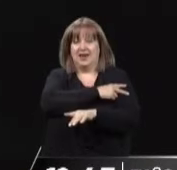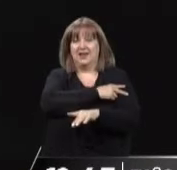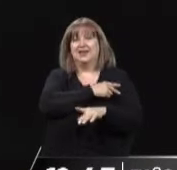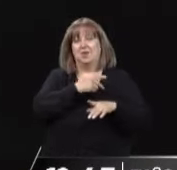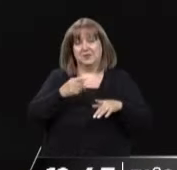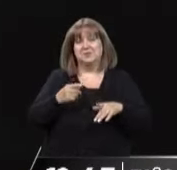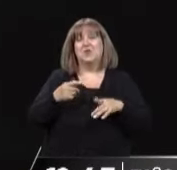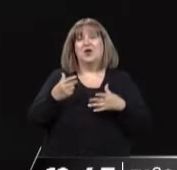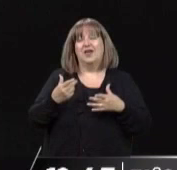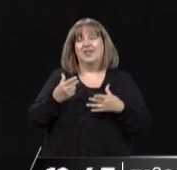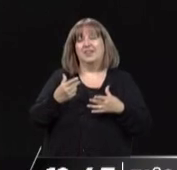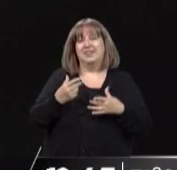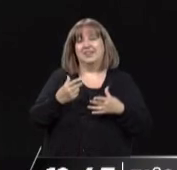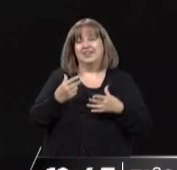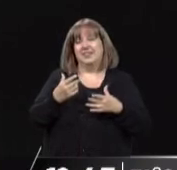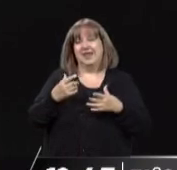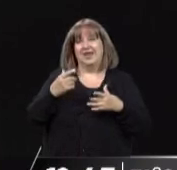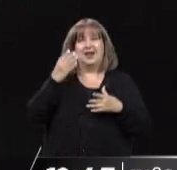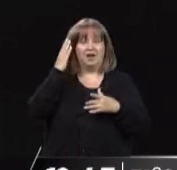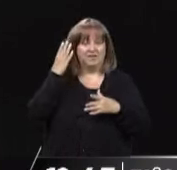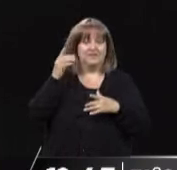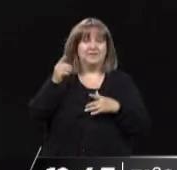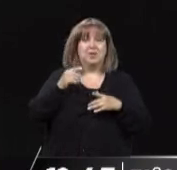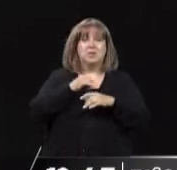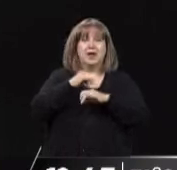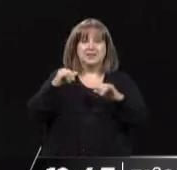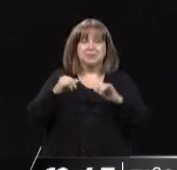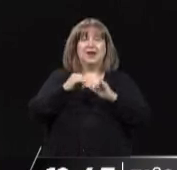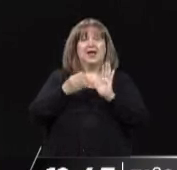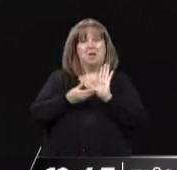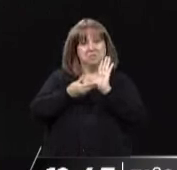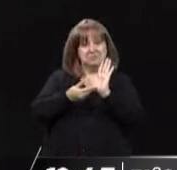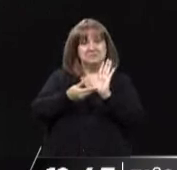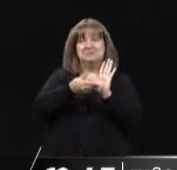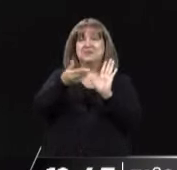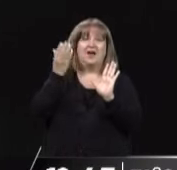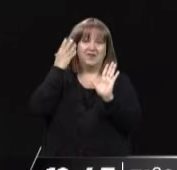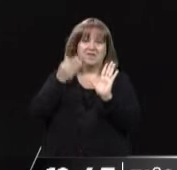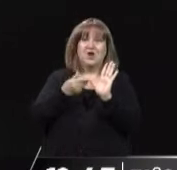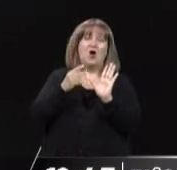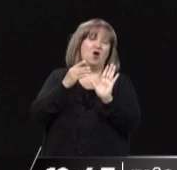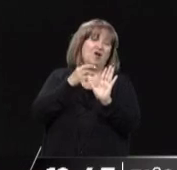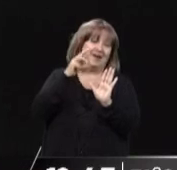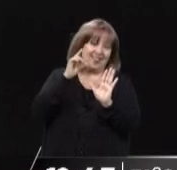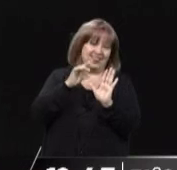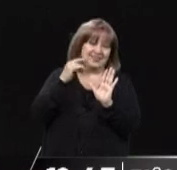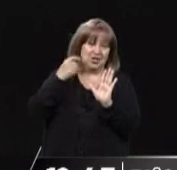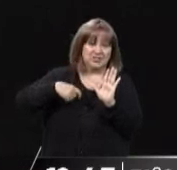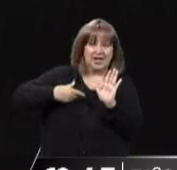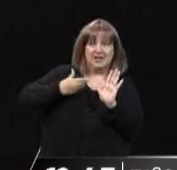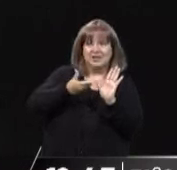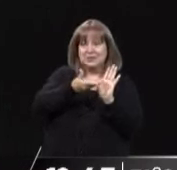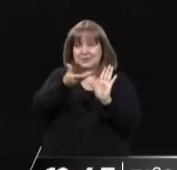selección. Lo hicieron acompañado en las redes sociales por un video también donde muestra todo lo que es el inicio y hasta ahora